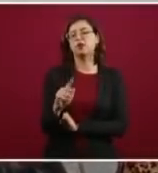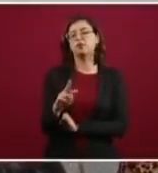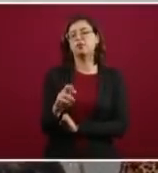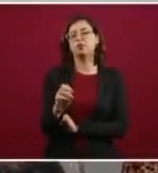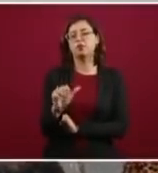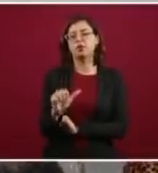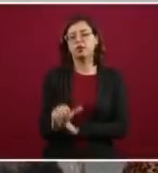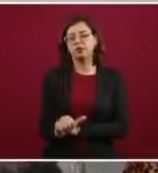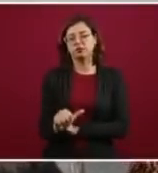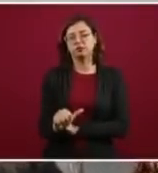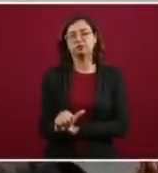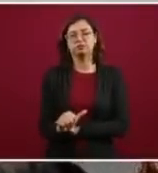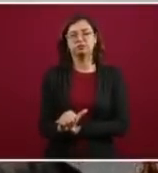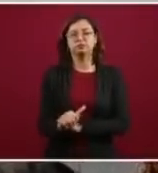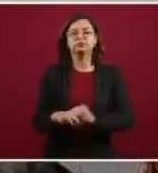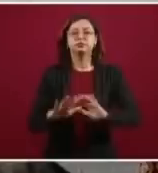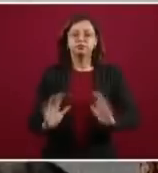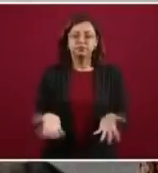Se rescata